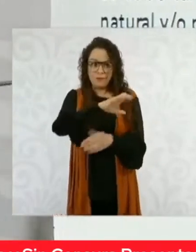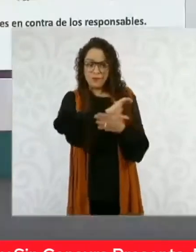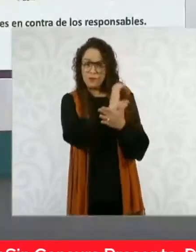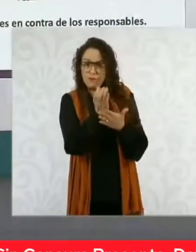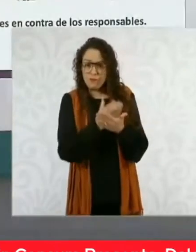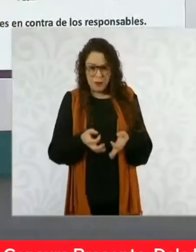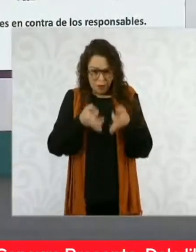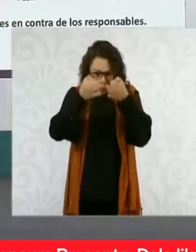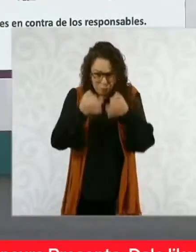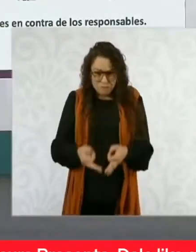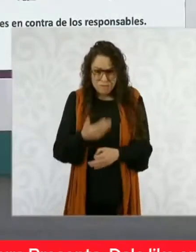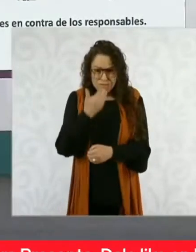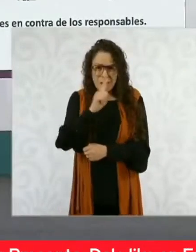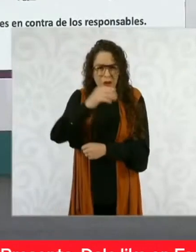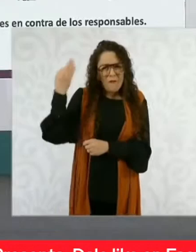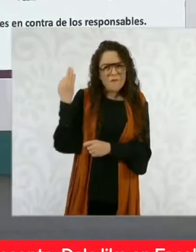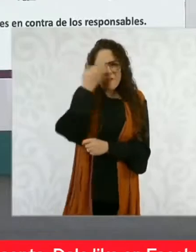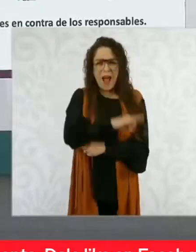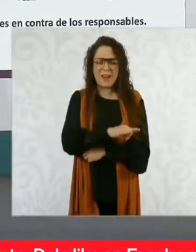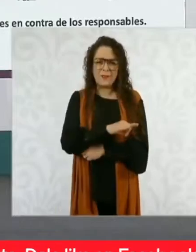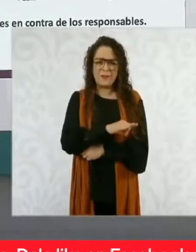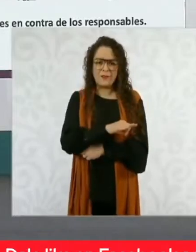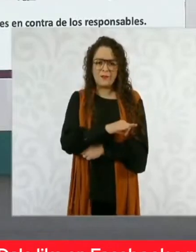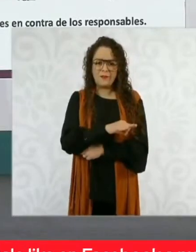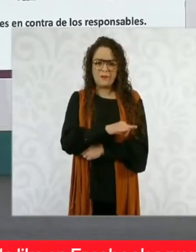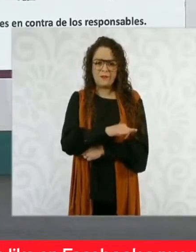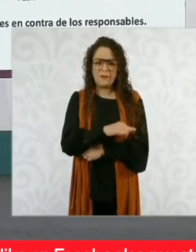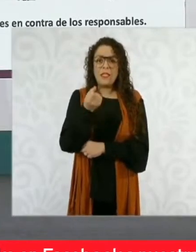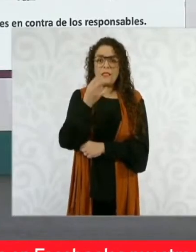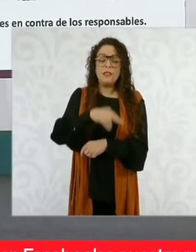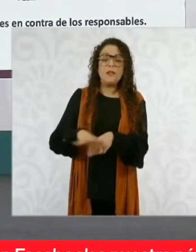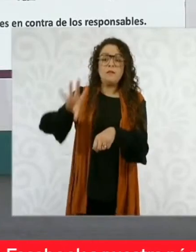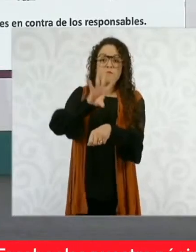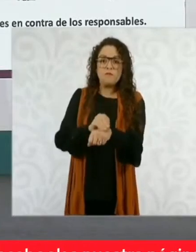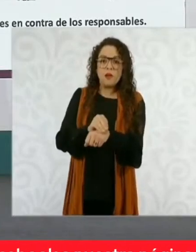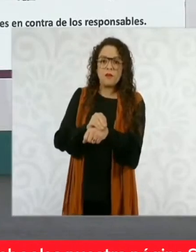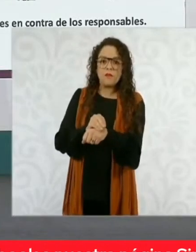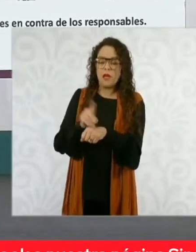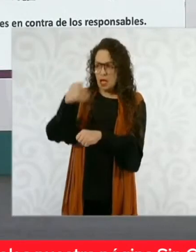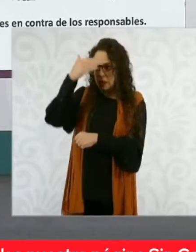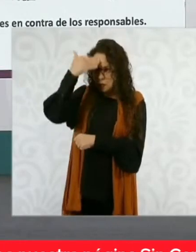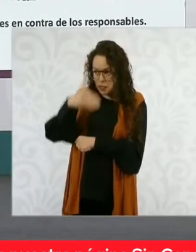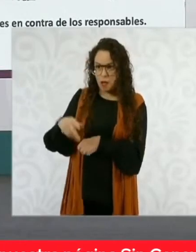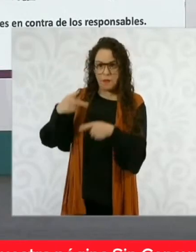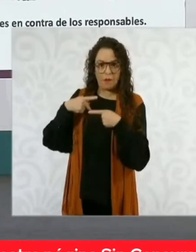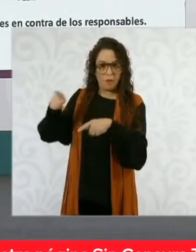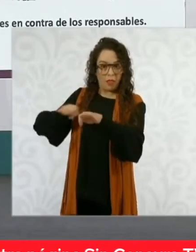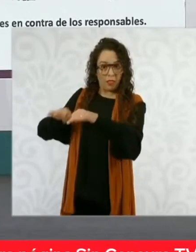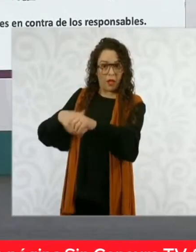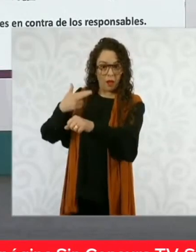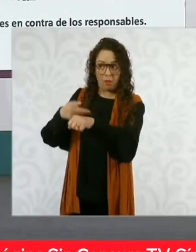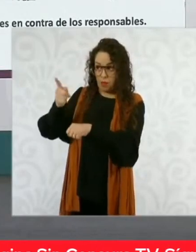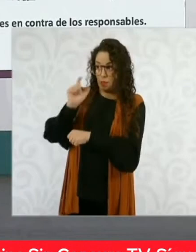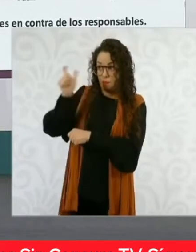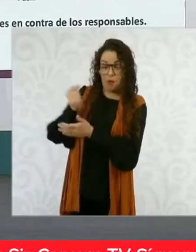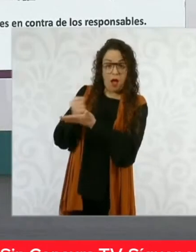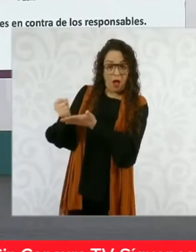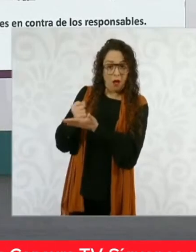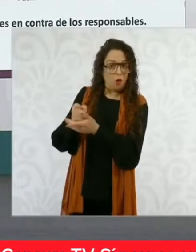ojo, sin el consentimiento de los trabajadores acreditados y sin necesidad, porque ya el Infonavit cubre eso.